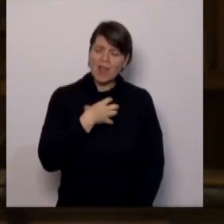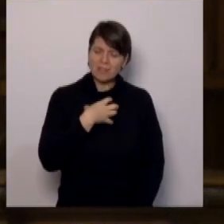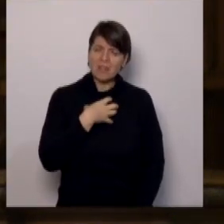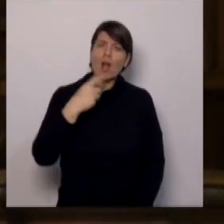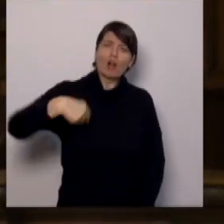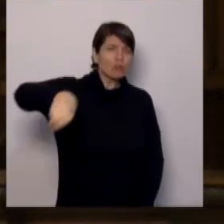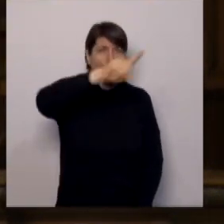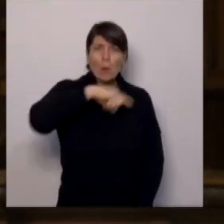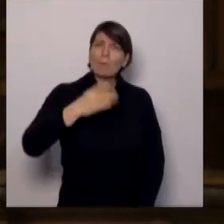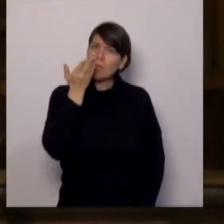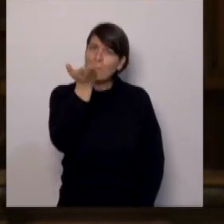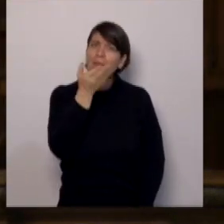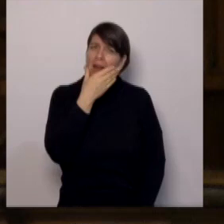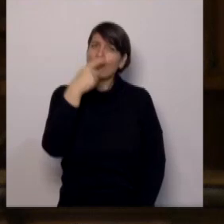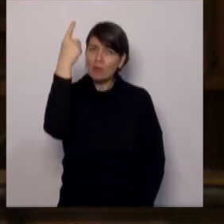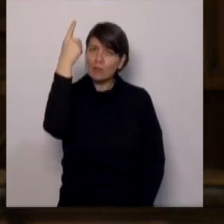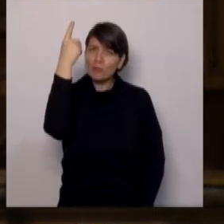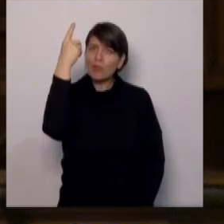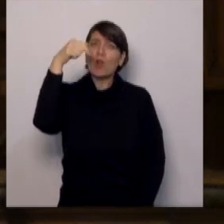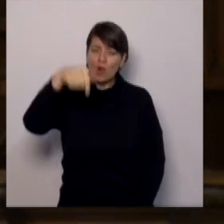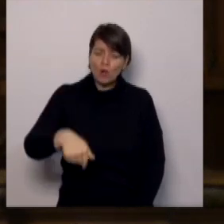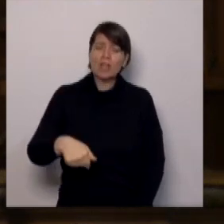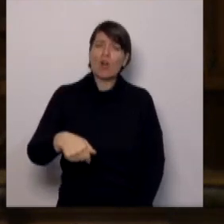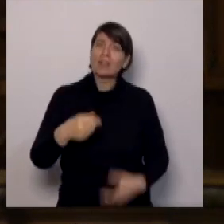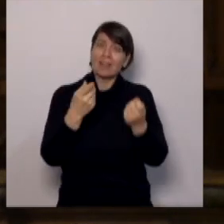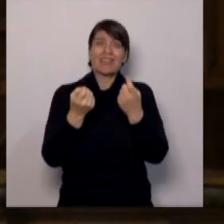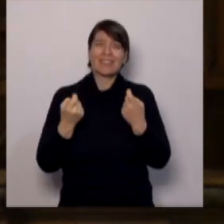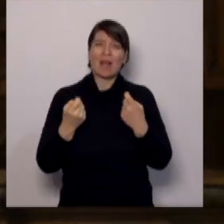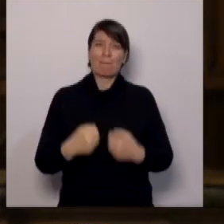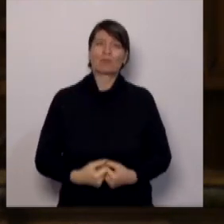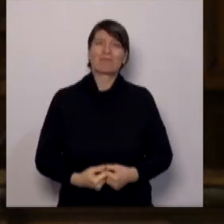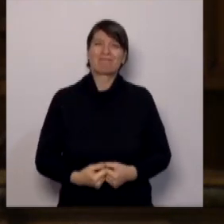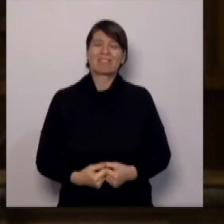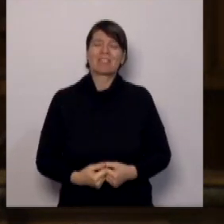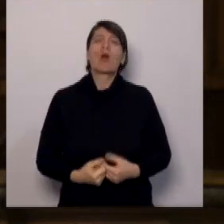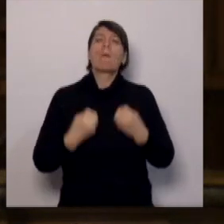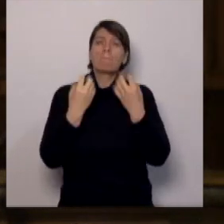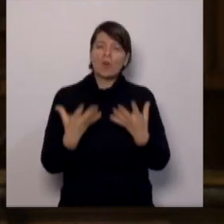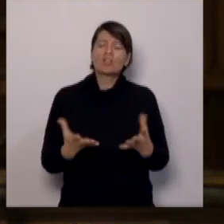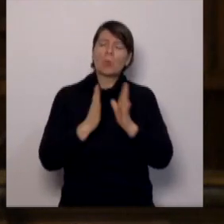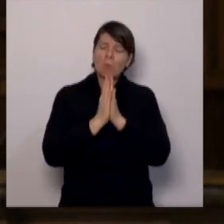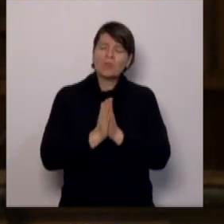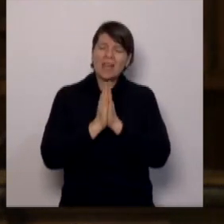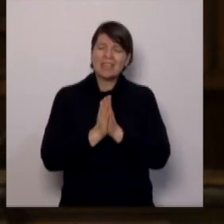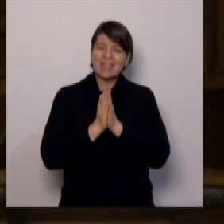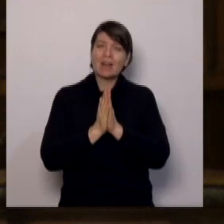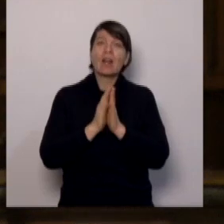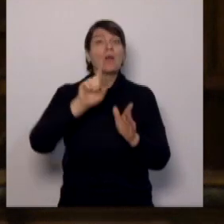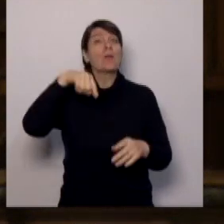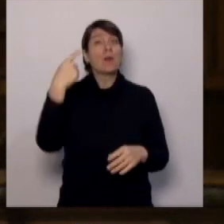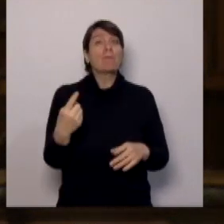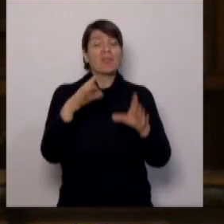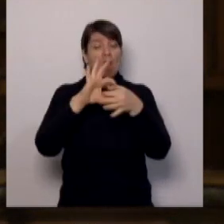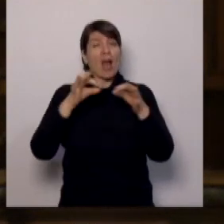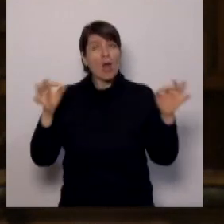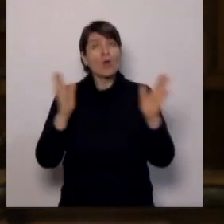Con confianza le vamos a pedir a Dios aquello que hoy nosotros necesitamos. Por eso vamos a rezar después